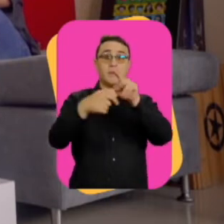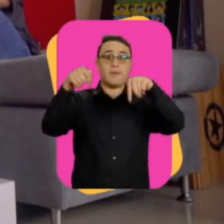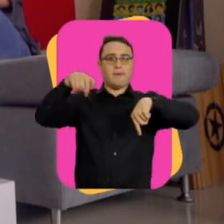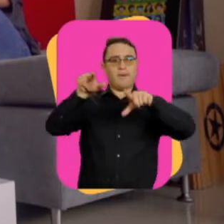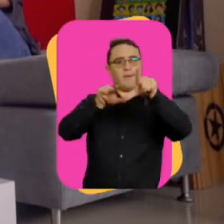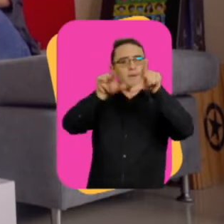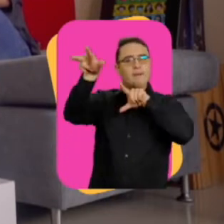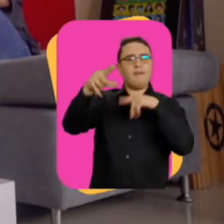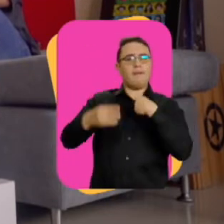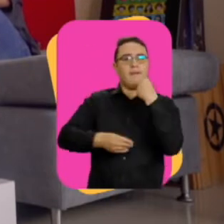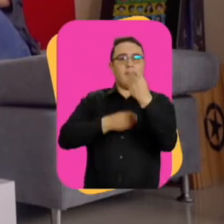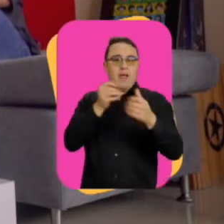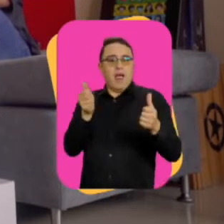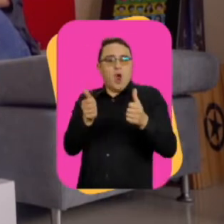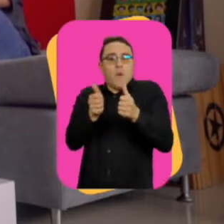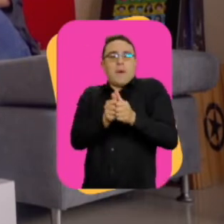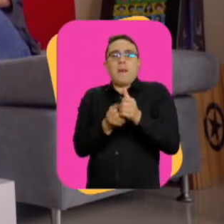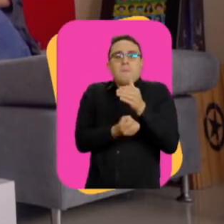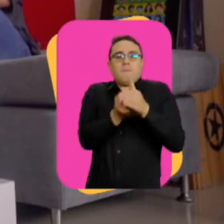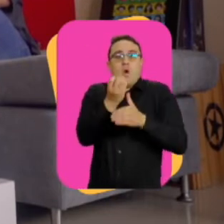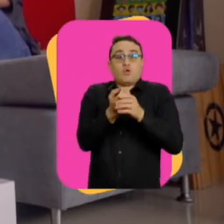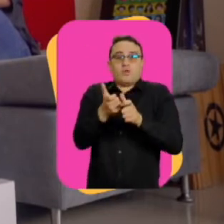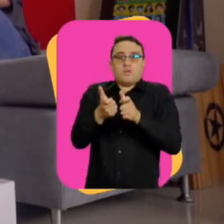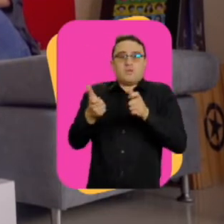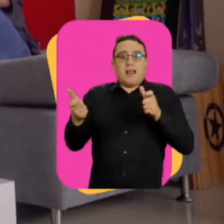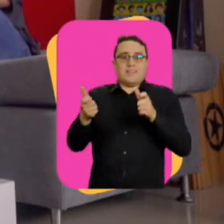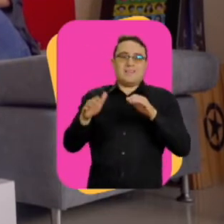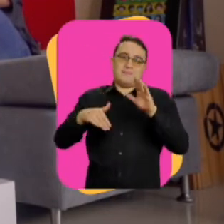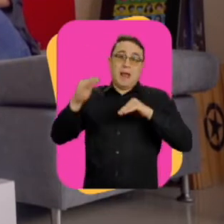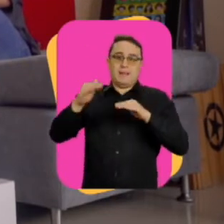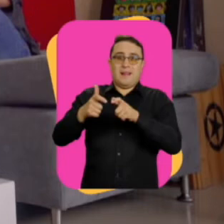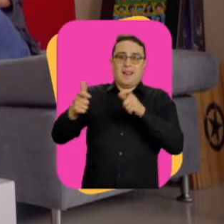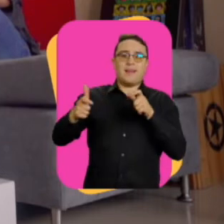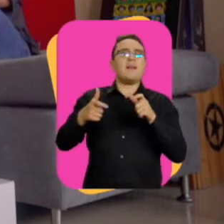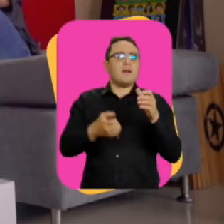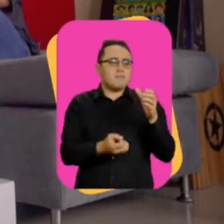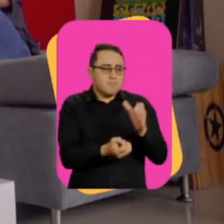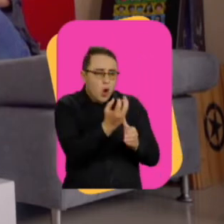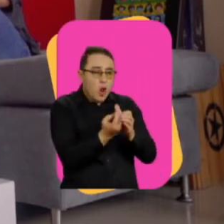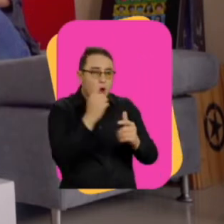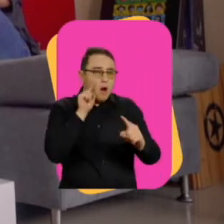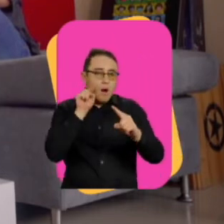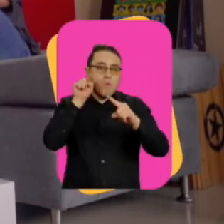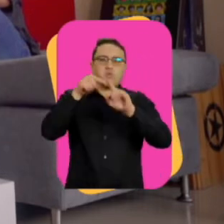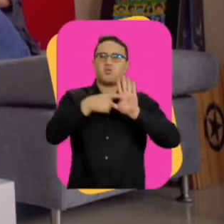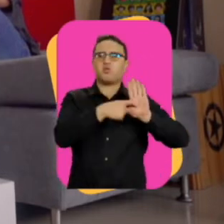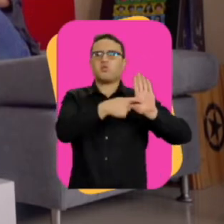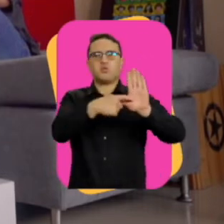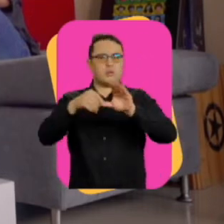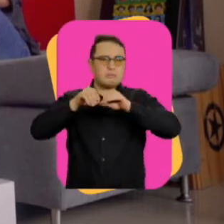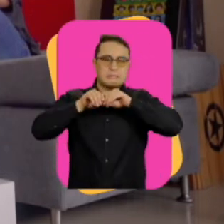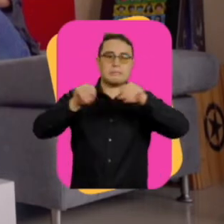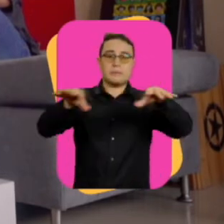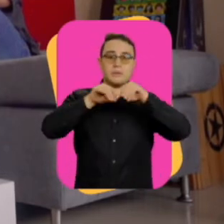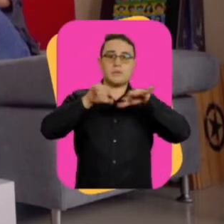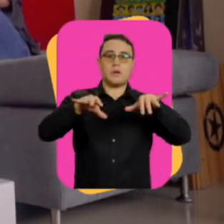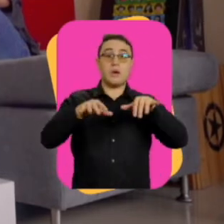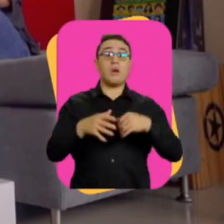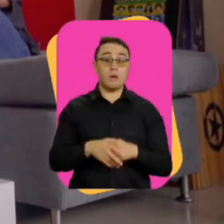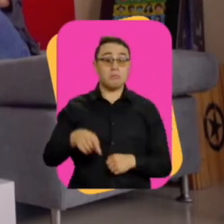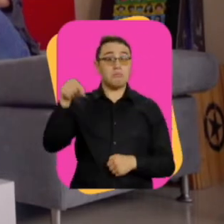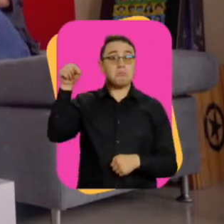jugar como coproductor muchas veces mayoritario de estos proyectos para hacerlos realidad. ¿Cuál es la gran ventaja? Que no estamos